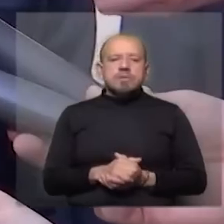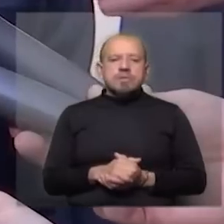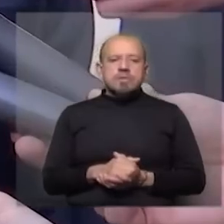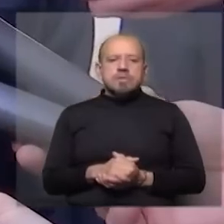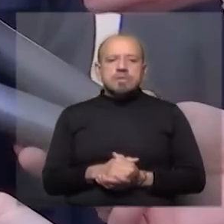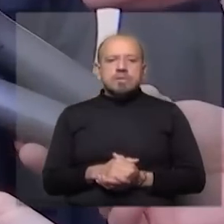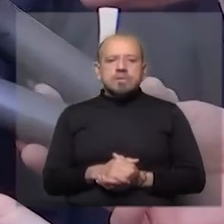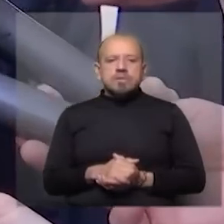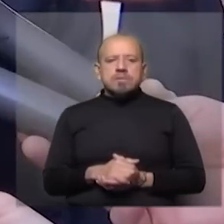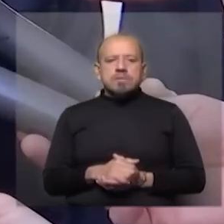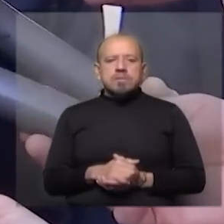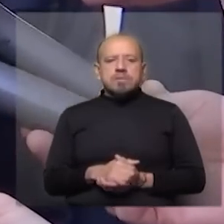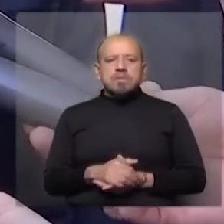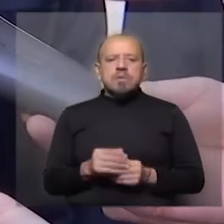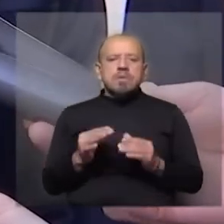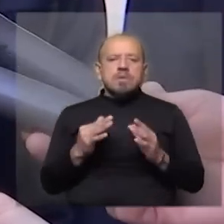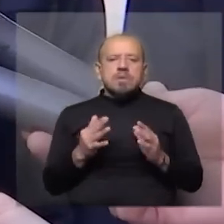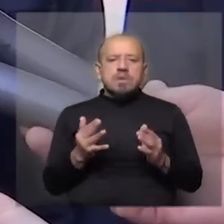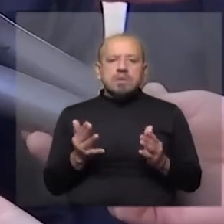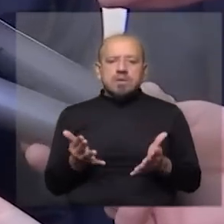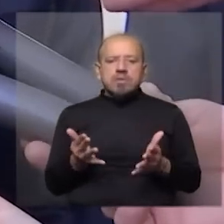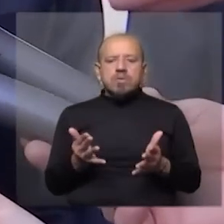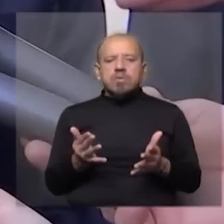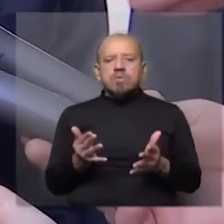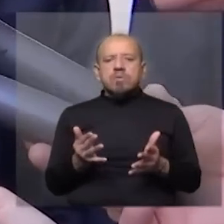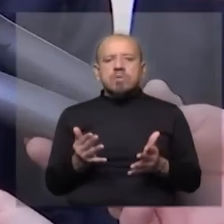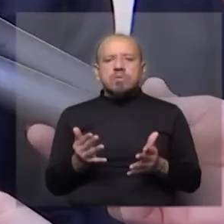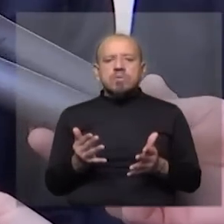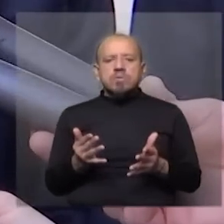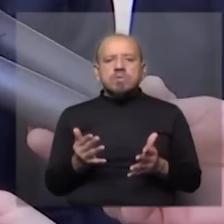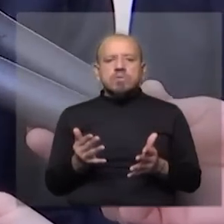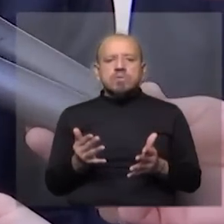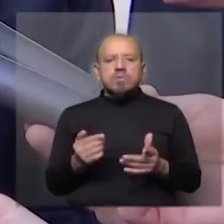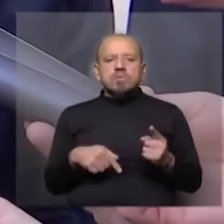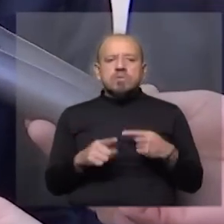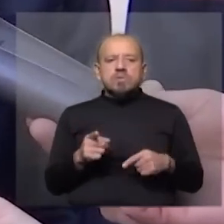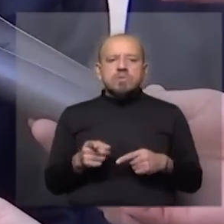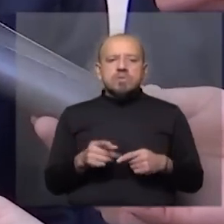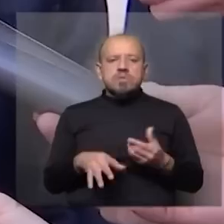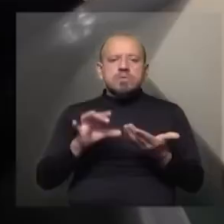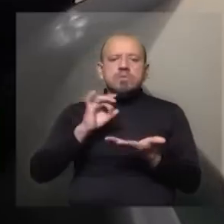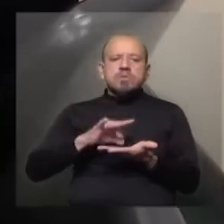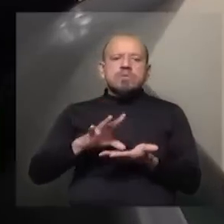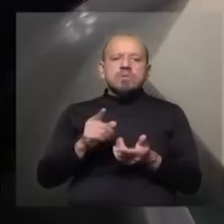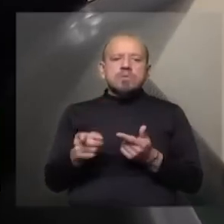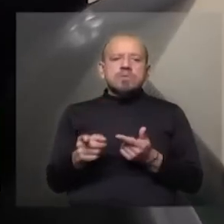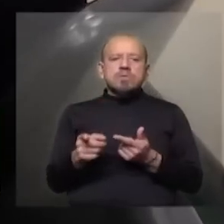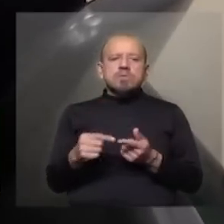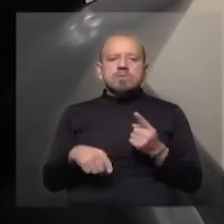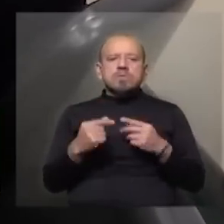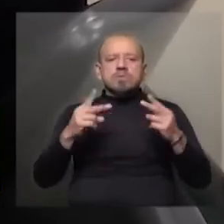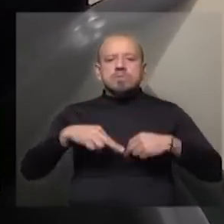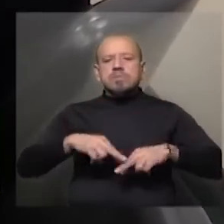cargo esto viene precedido de eh una destitución precedido de